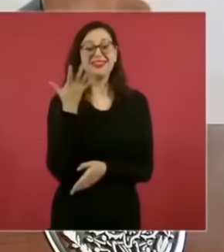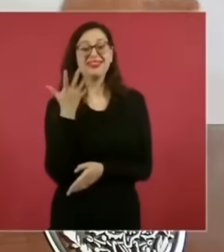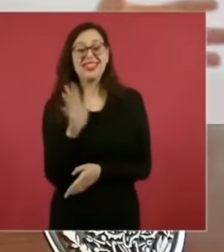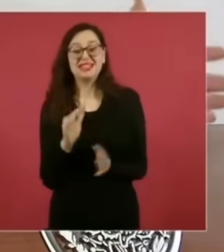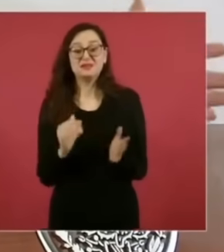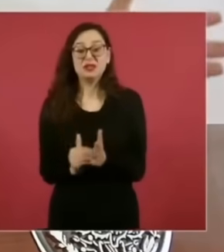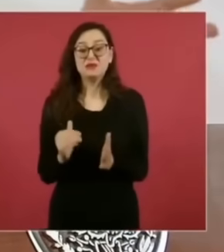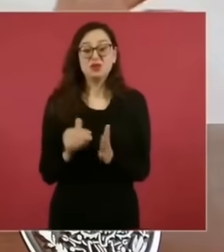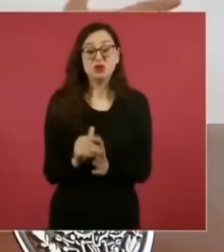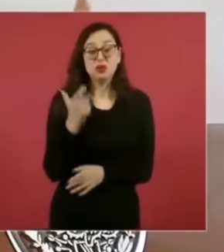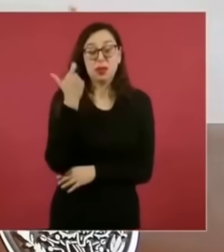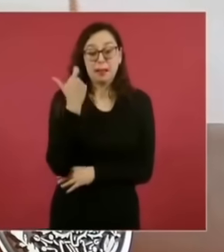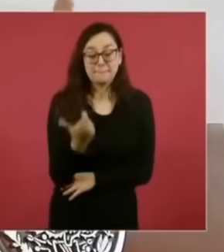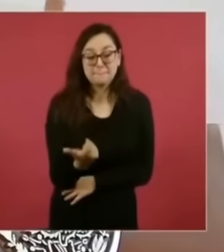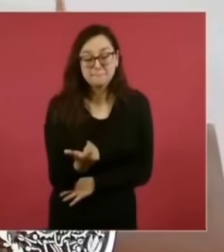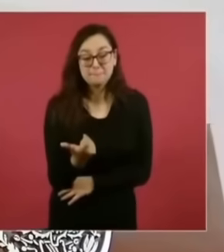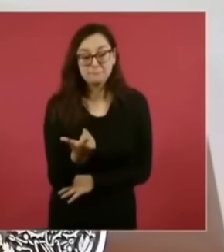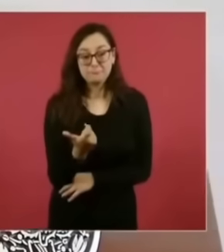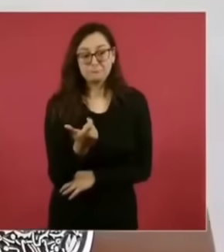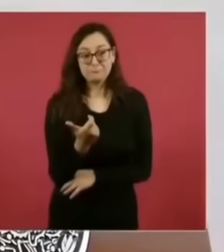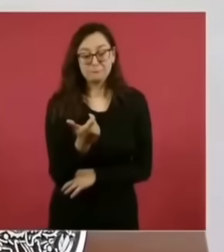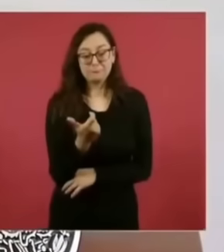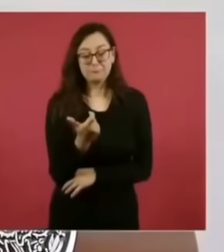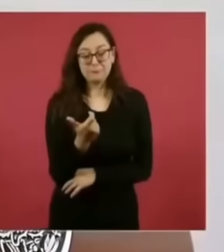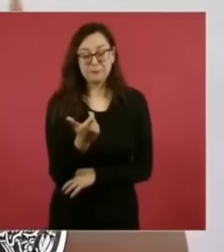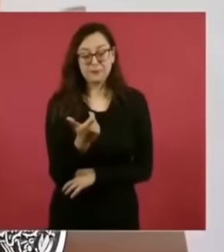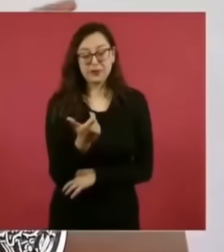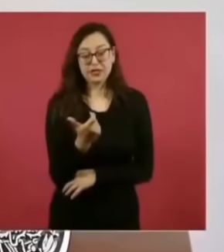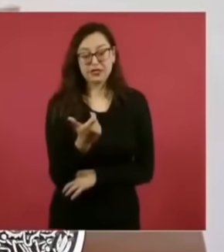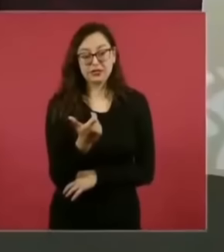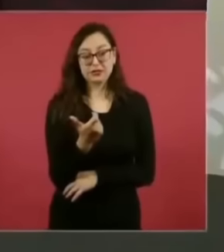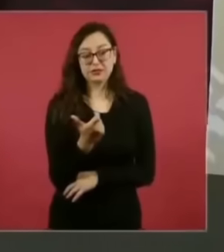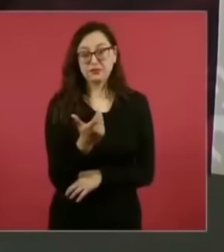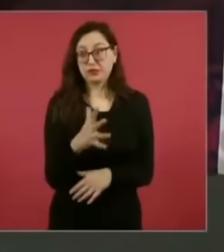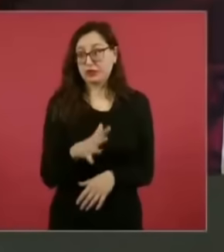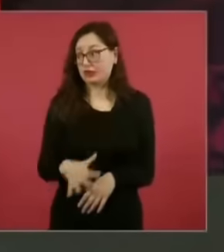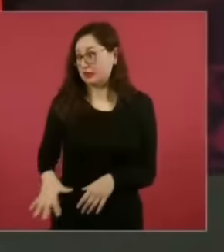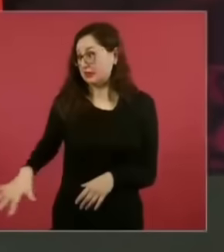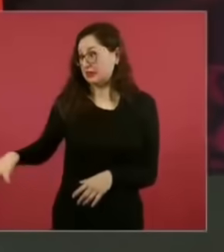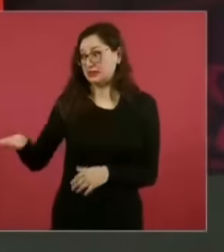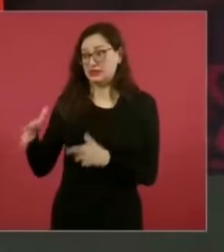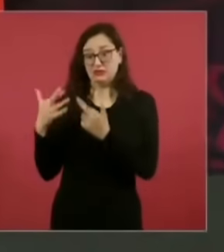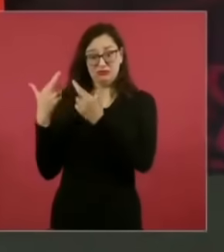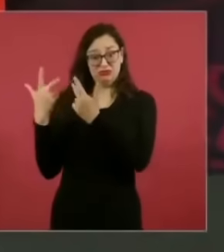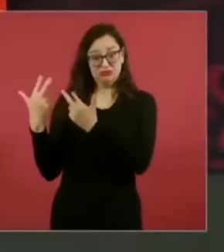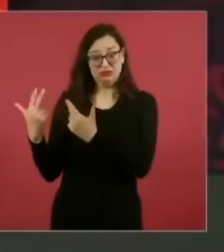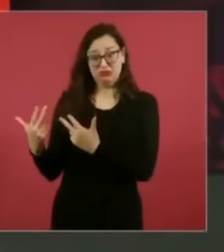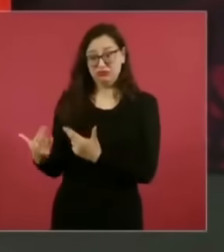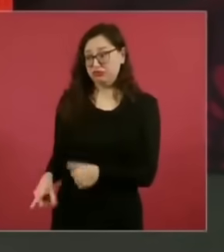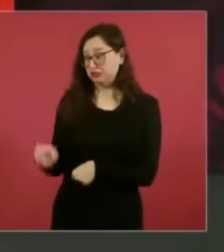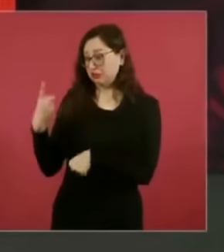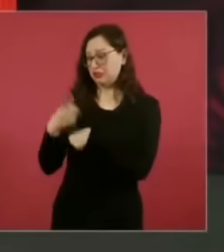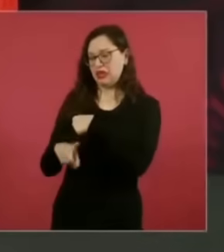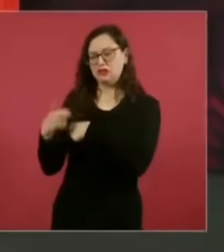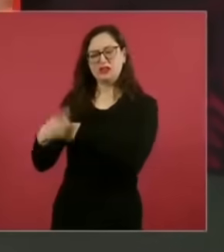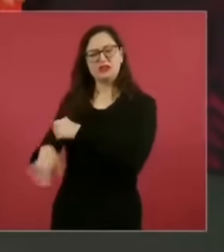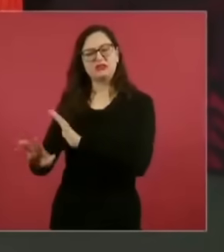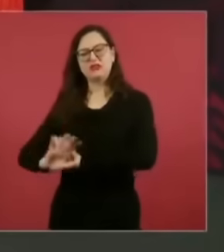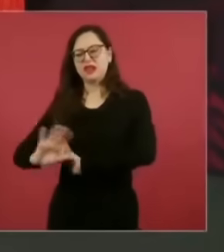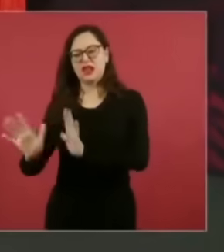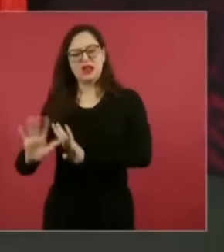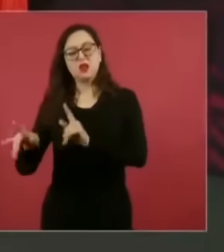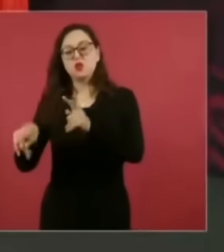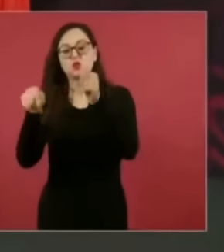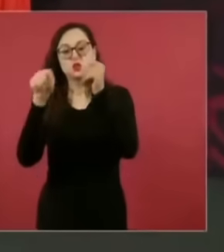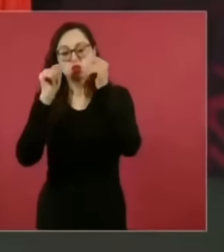sin tomar en cuenta todo el daño que habían causado, con el